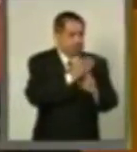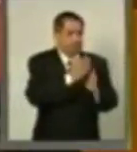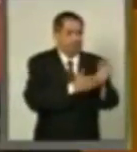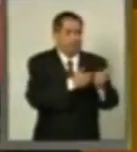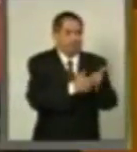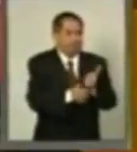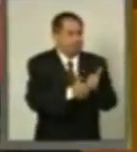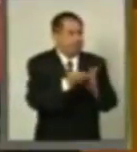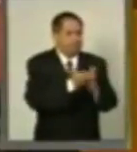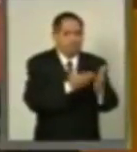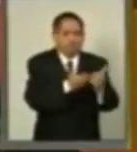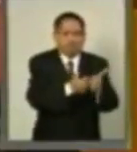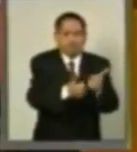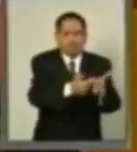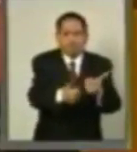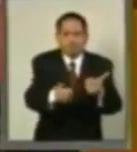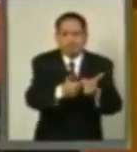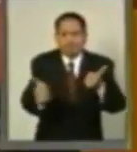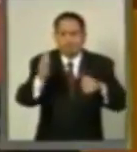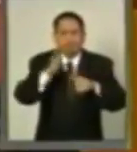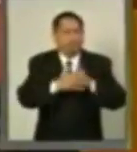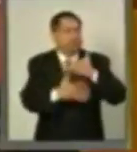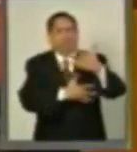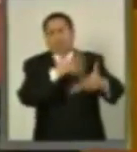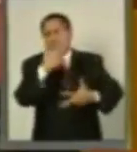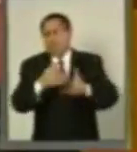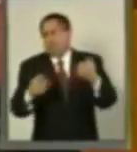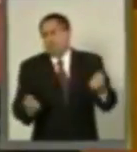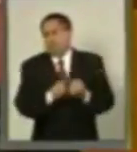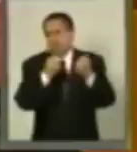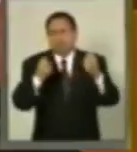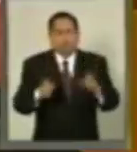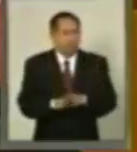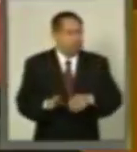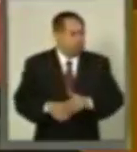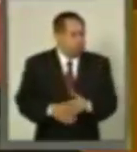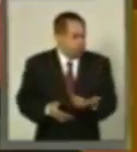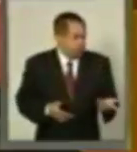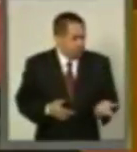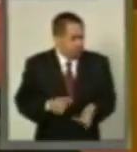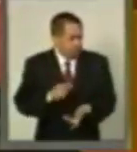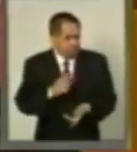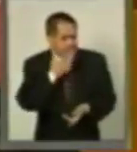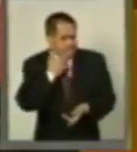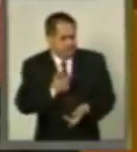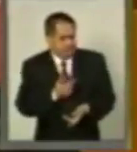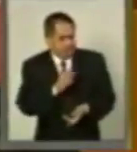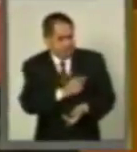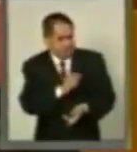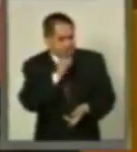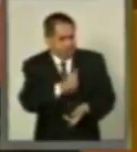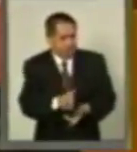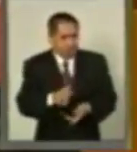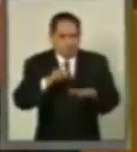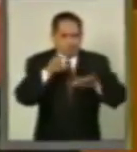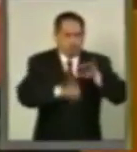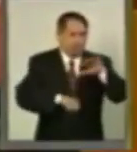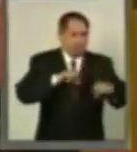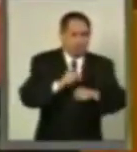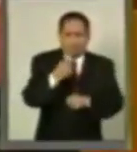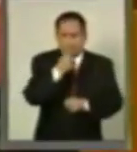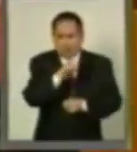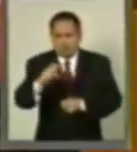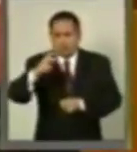cárteles profundiza la violencia. De poco o nada ha servido detener 108